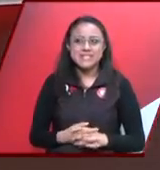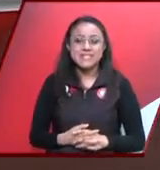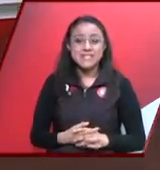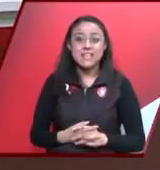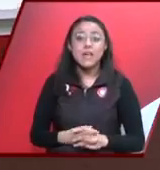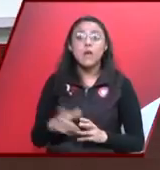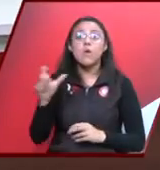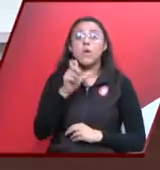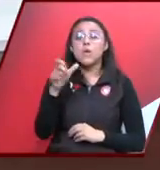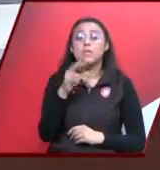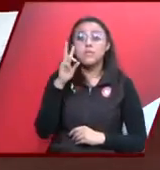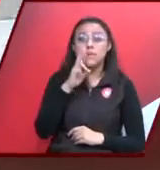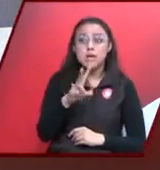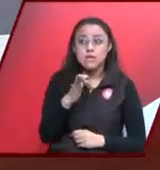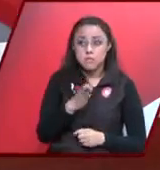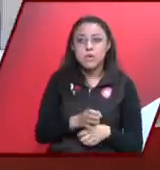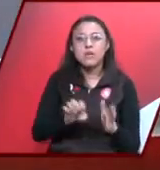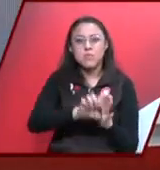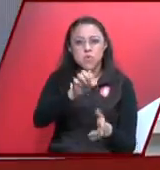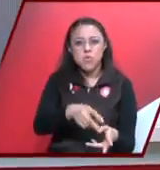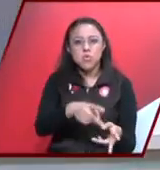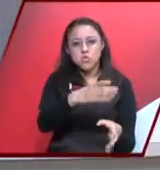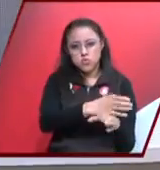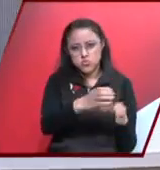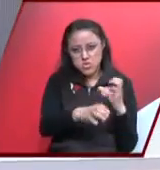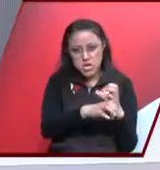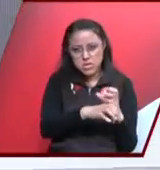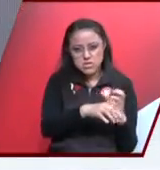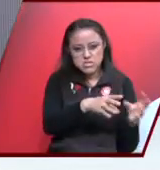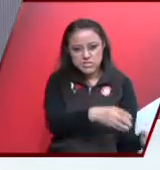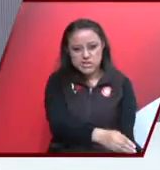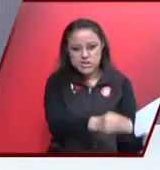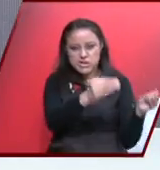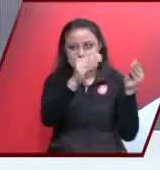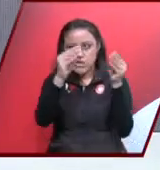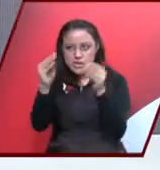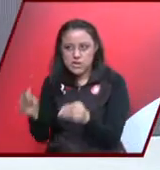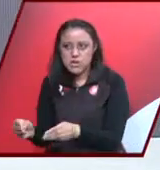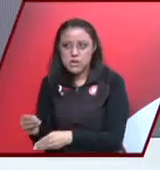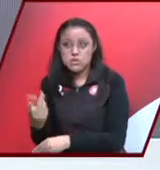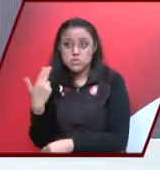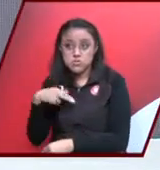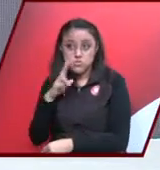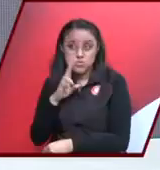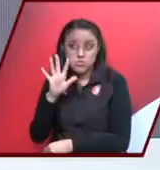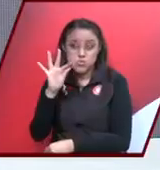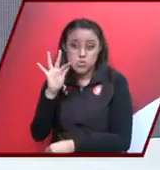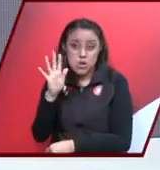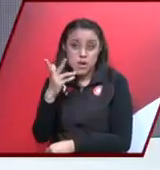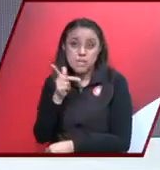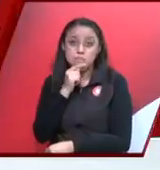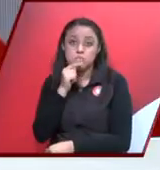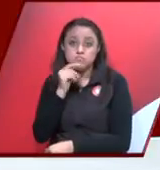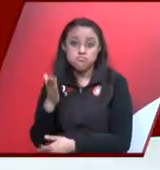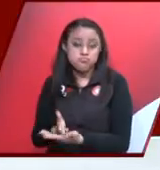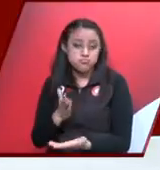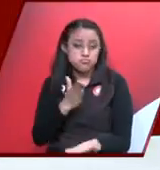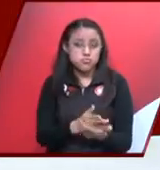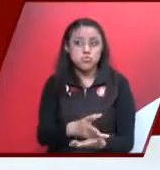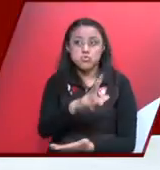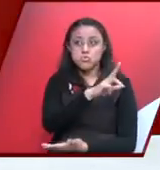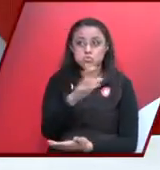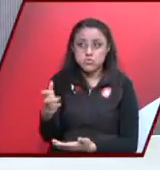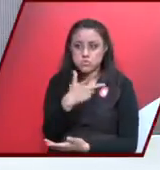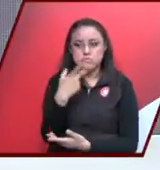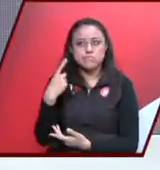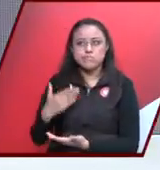Cuando le van a hacer un embargo, no tienen la cortesía de decirle: vamos a ir con 40 patrullas, 800 granaderos,